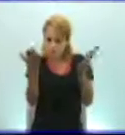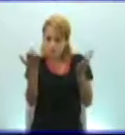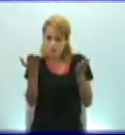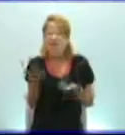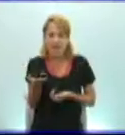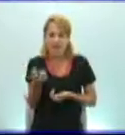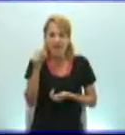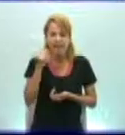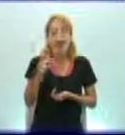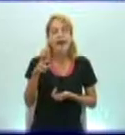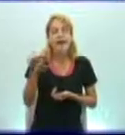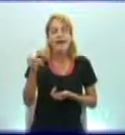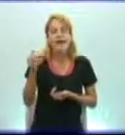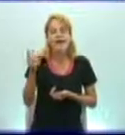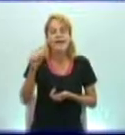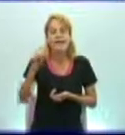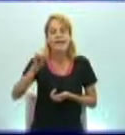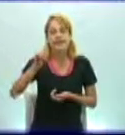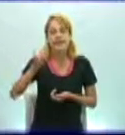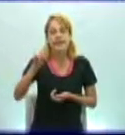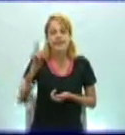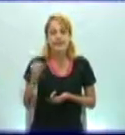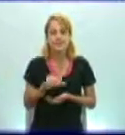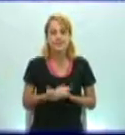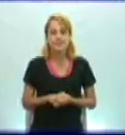la raíz.